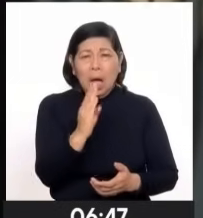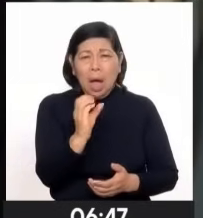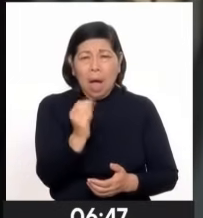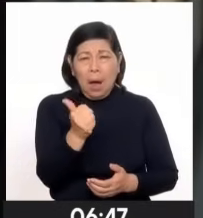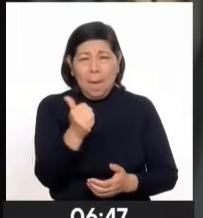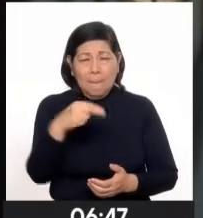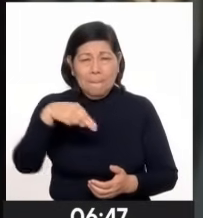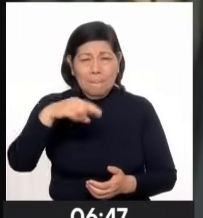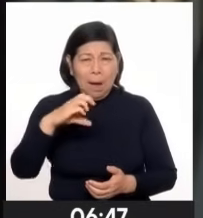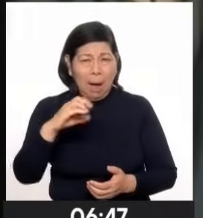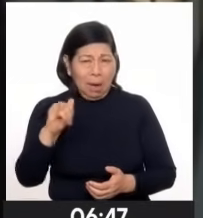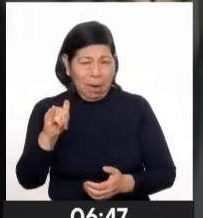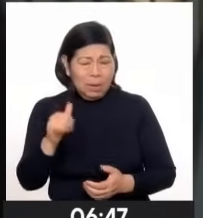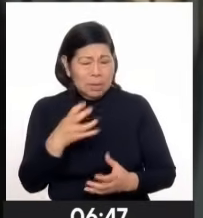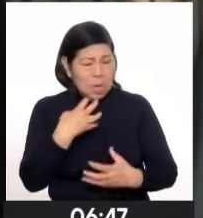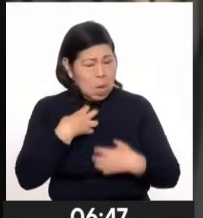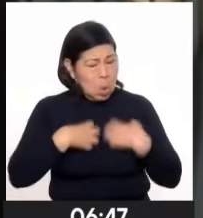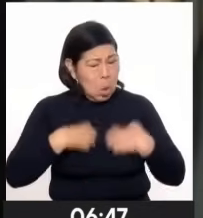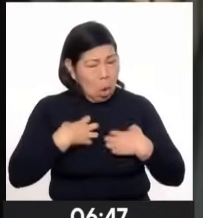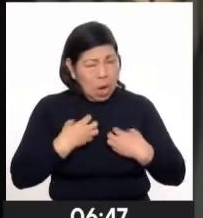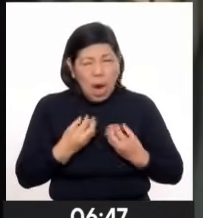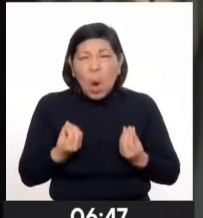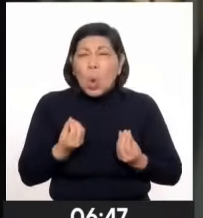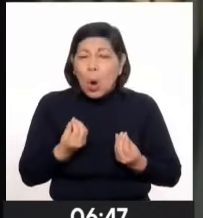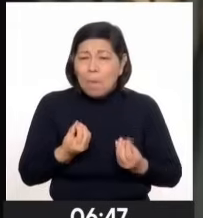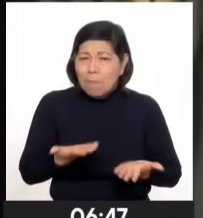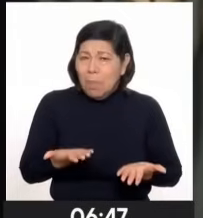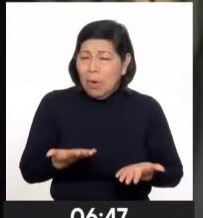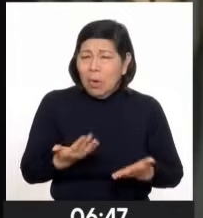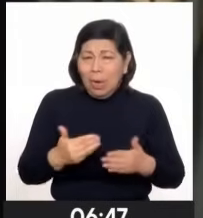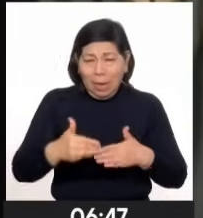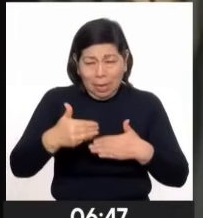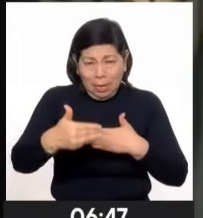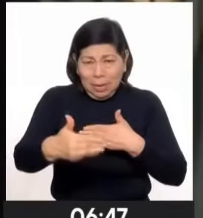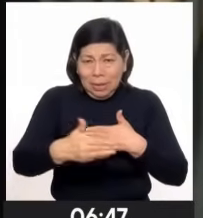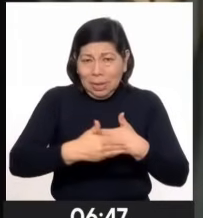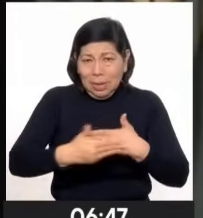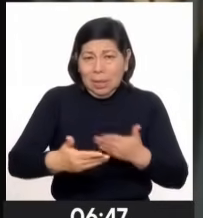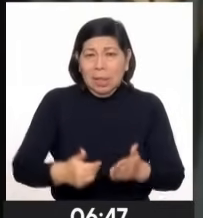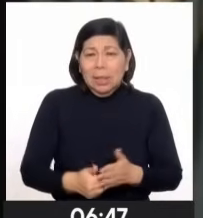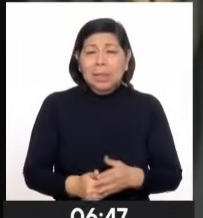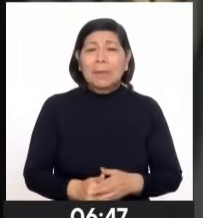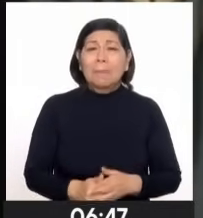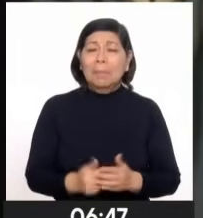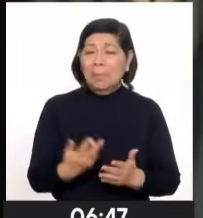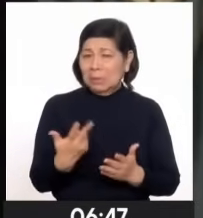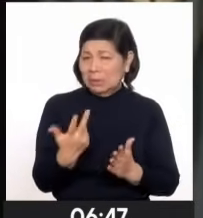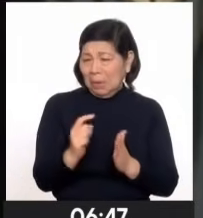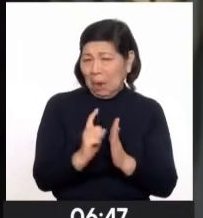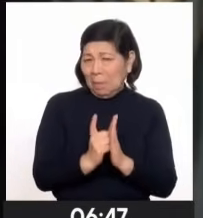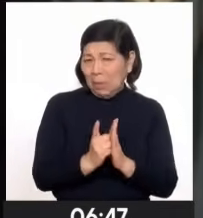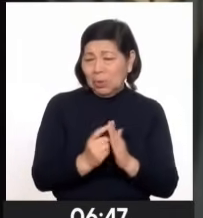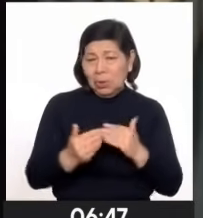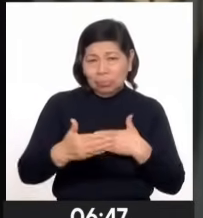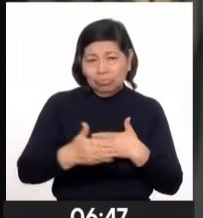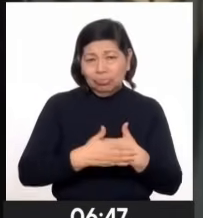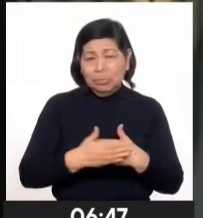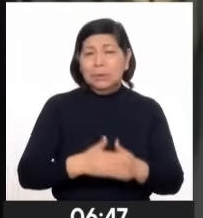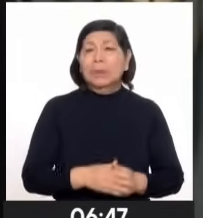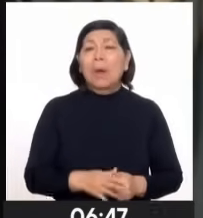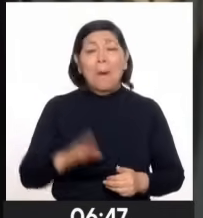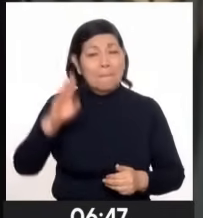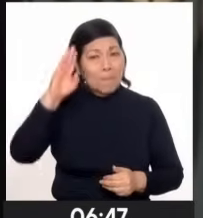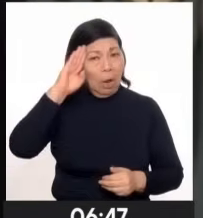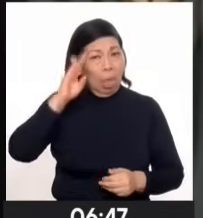demencial registrado en el sector de guaroa exactamente a 30 minutos de la ciudad de abancay precisamente vamos a conversar con el jefe